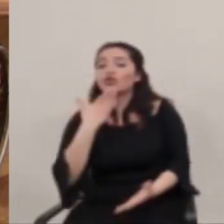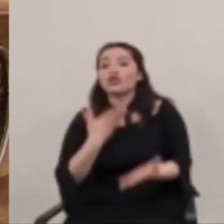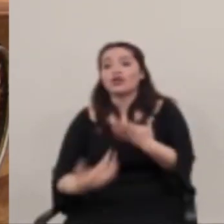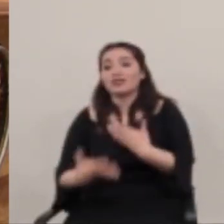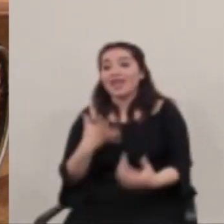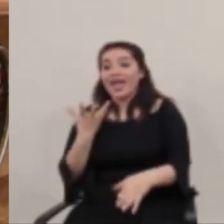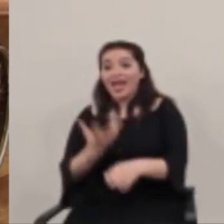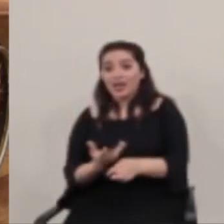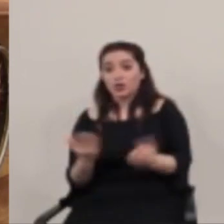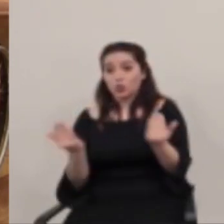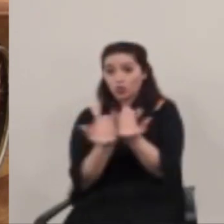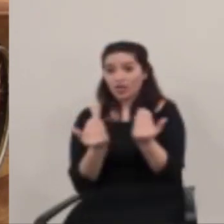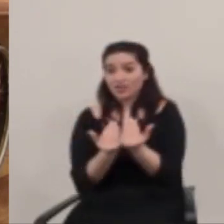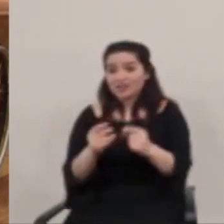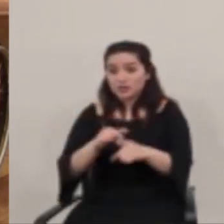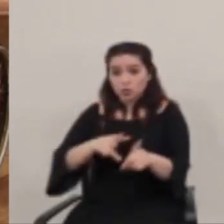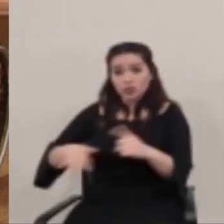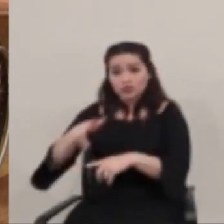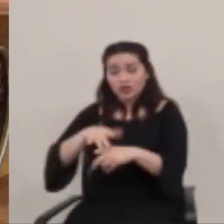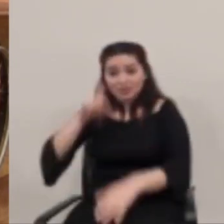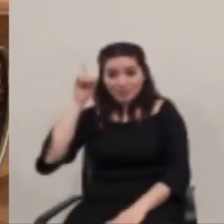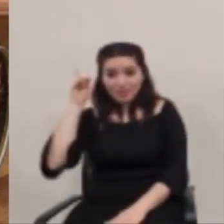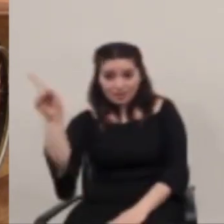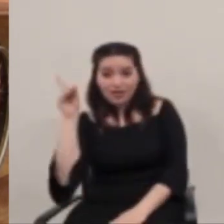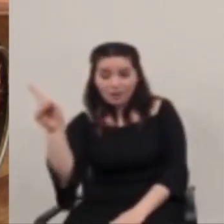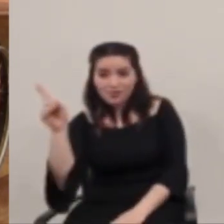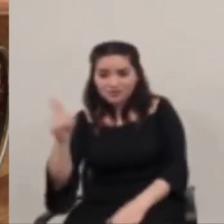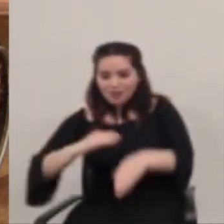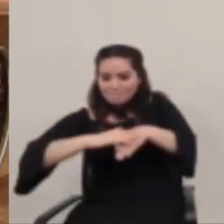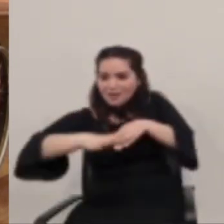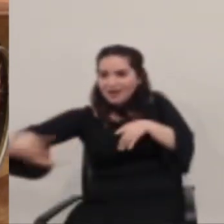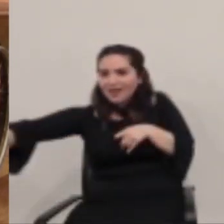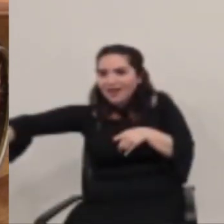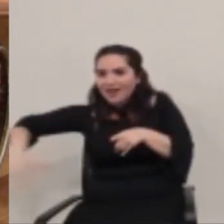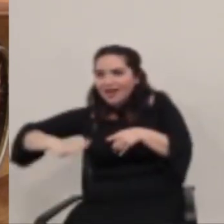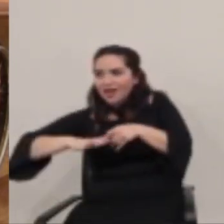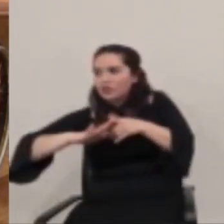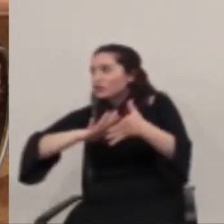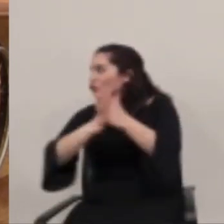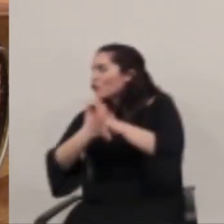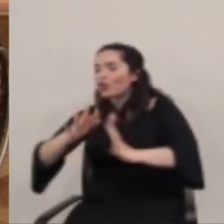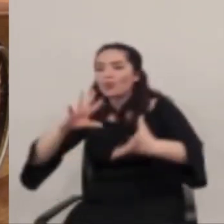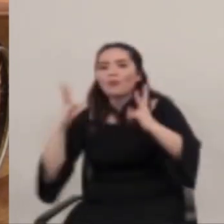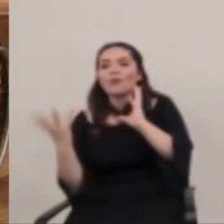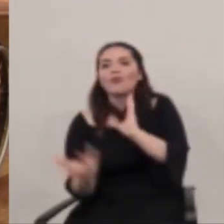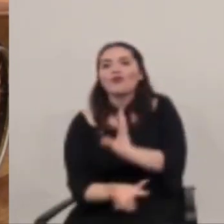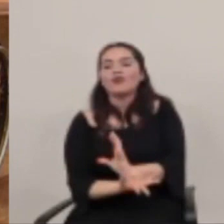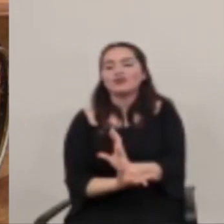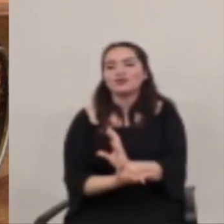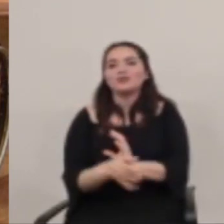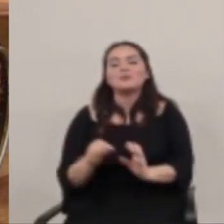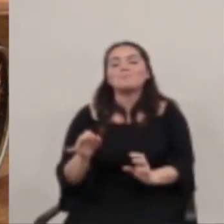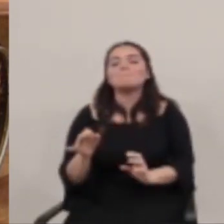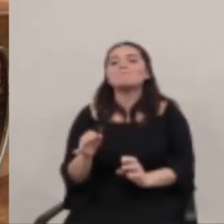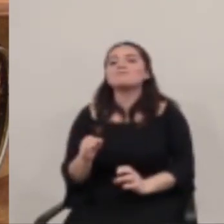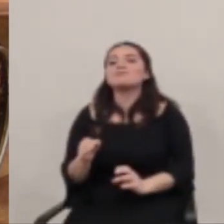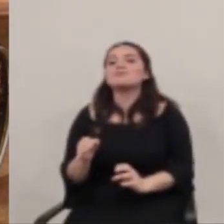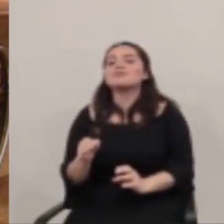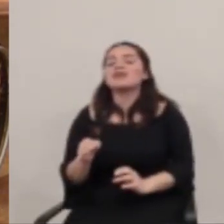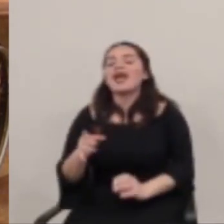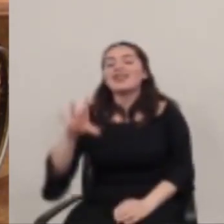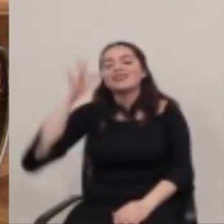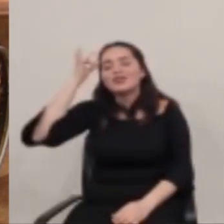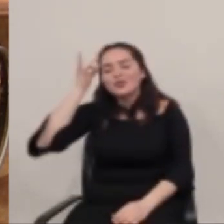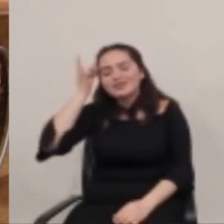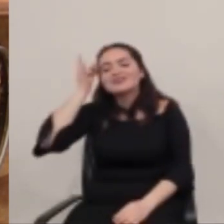situación de discapacidad, cuando se empareja de verdad la cancha, todo el grupo sube el promedio. Entonces empezaban a darse cuenta que al final no